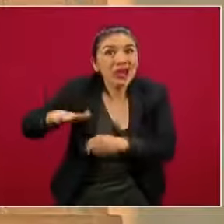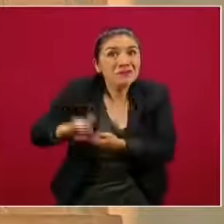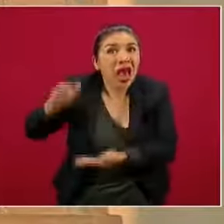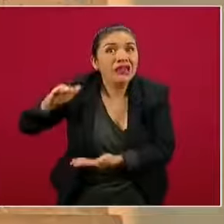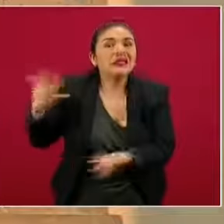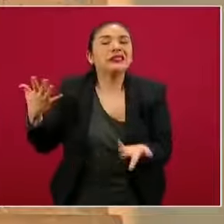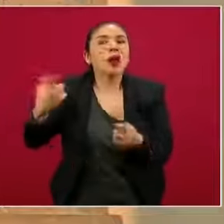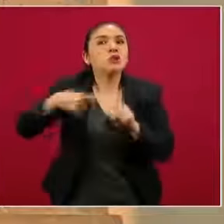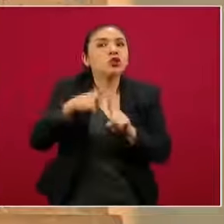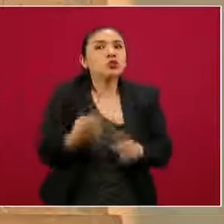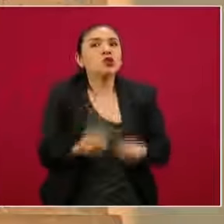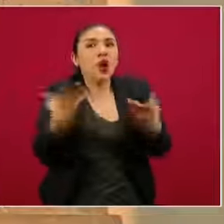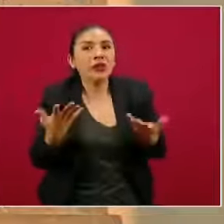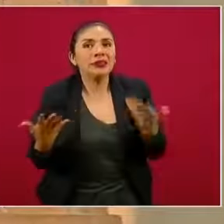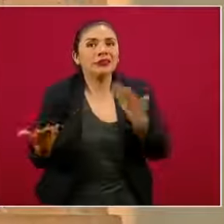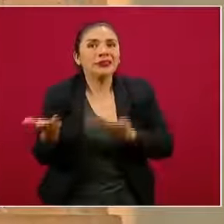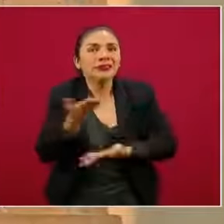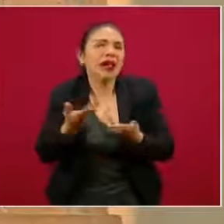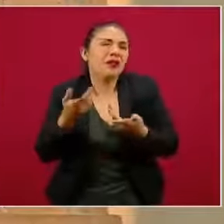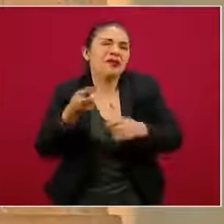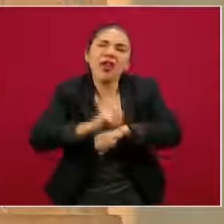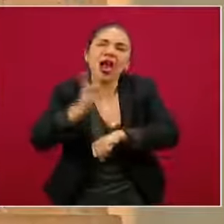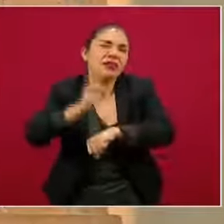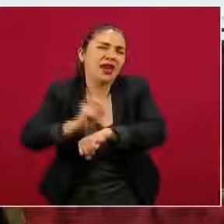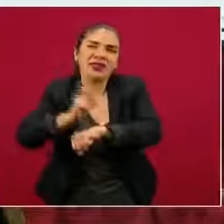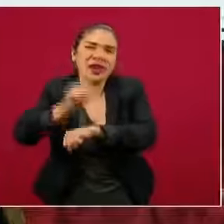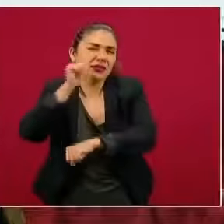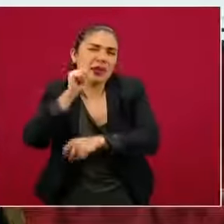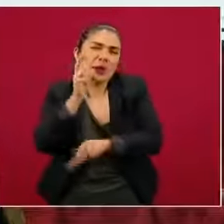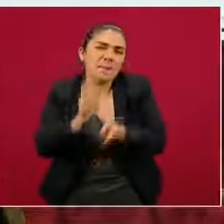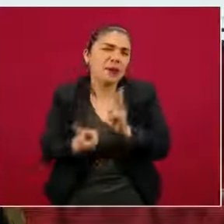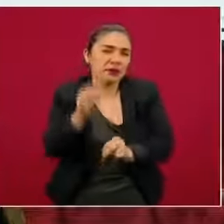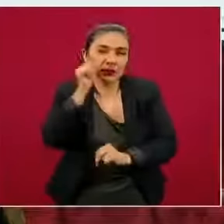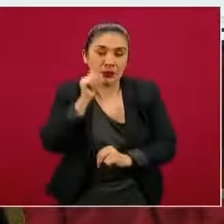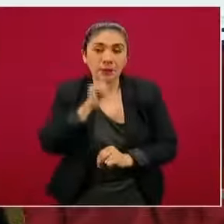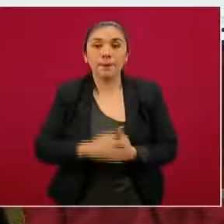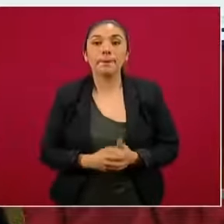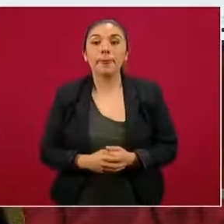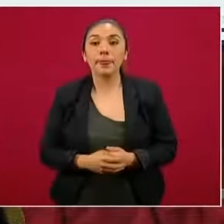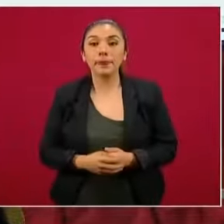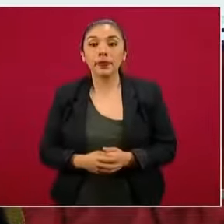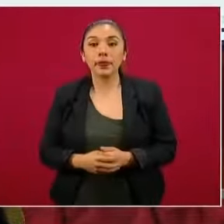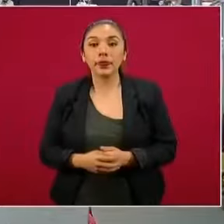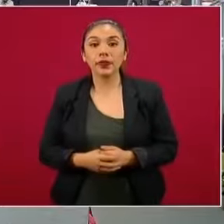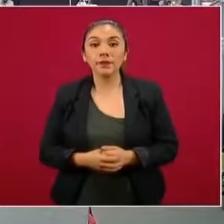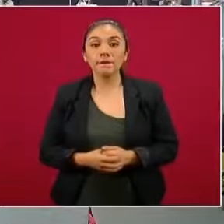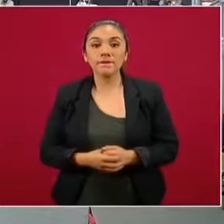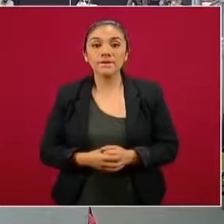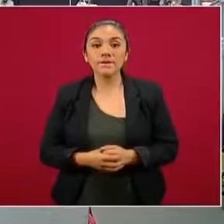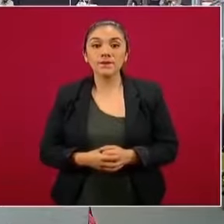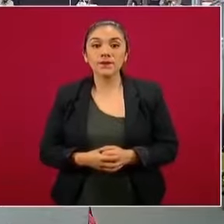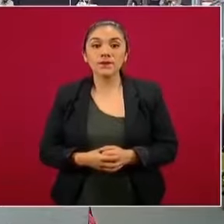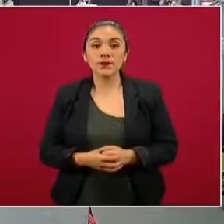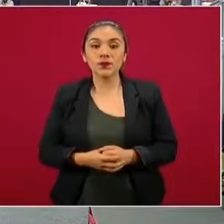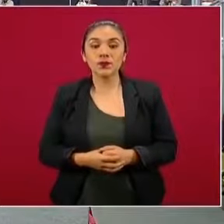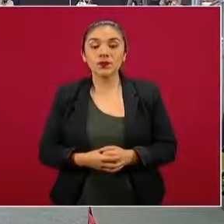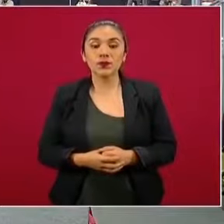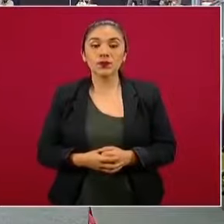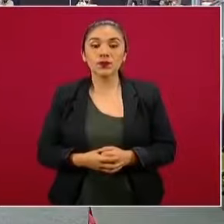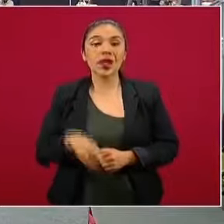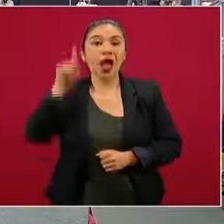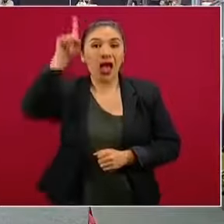de positividad y desde luego lo que vamos viendo nosotros directamente en los hospitales. Si pueden pasar a la siguiente, por favor.